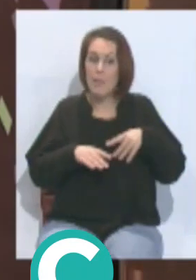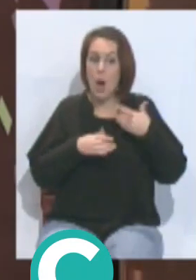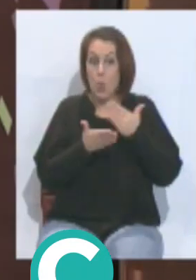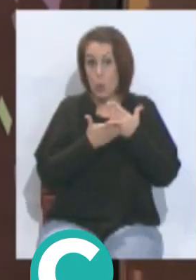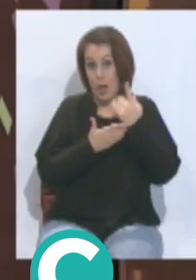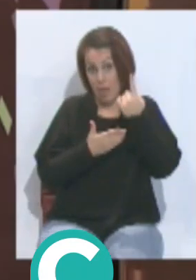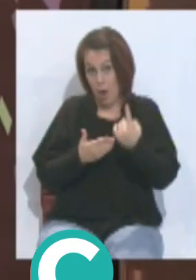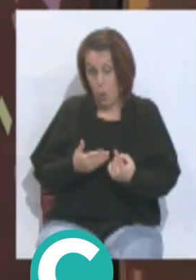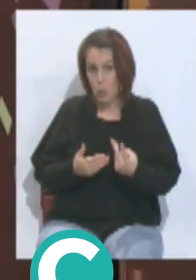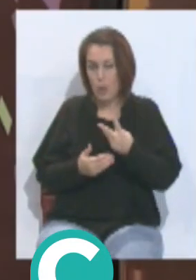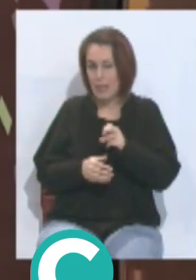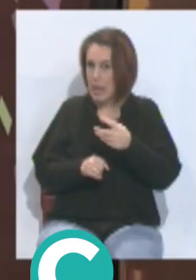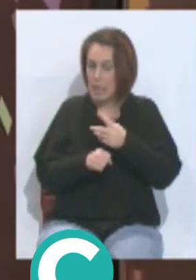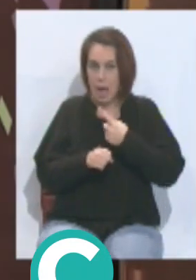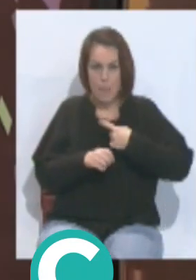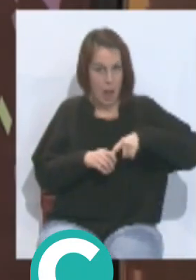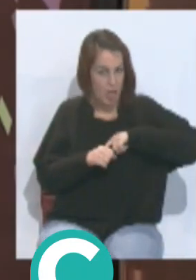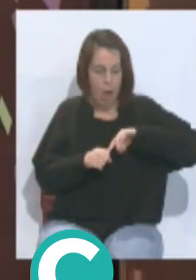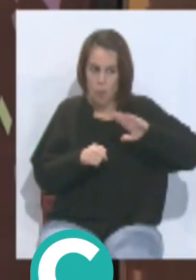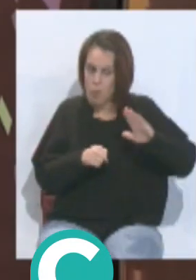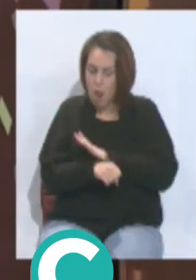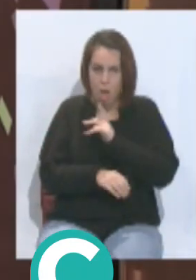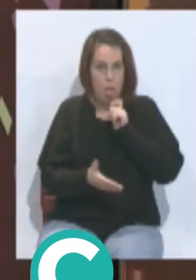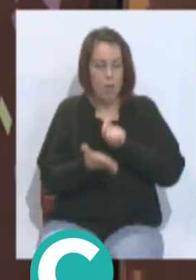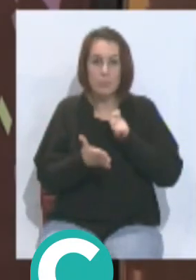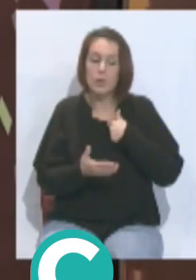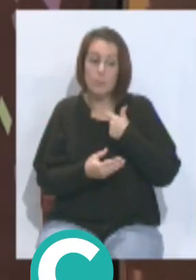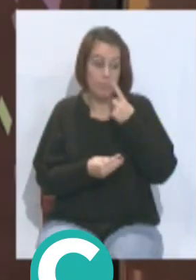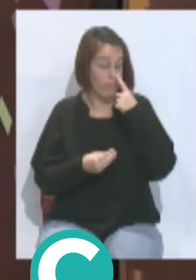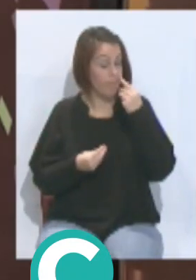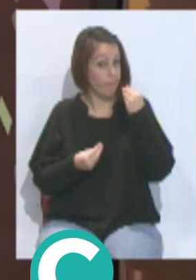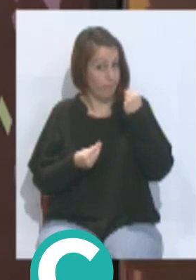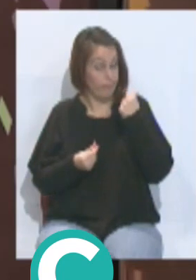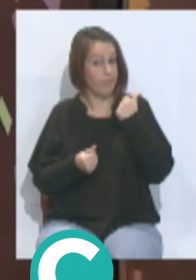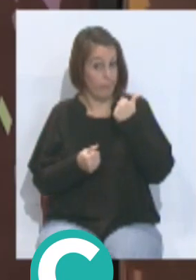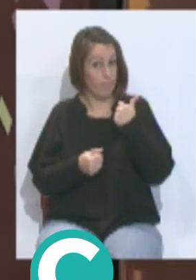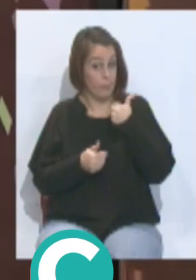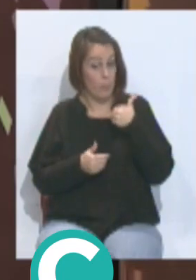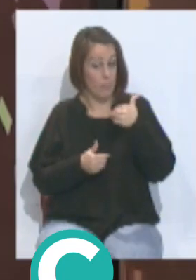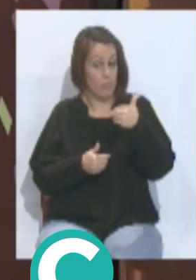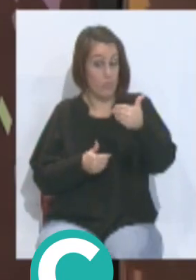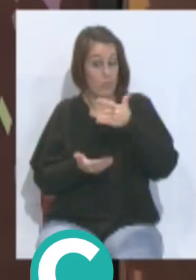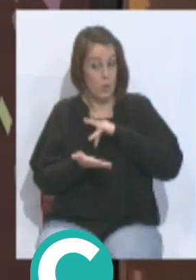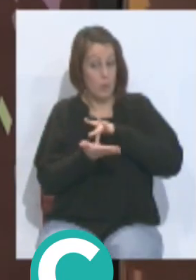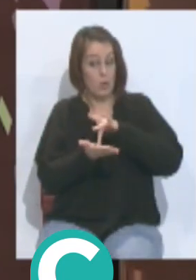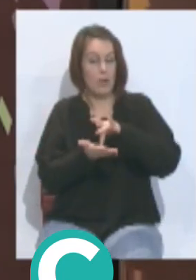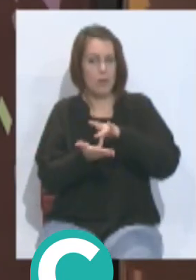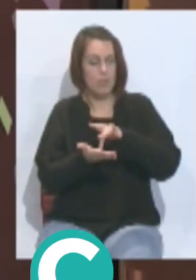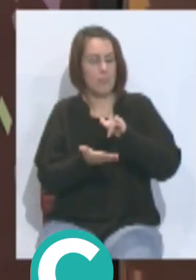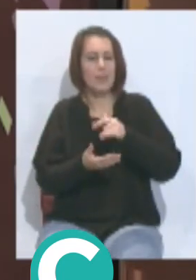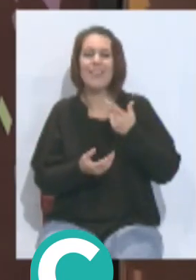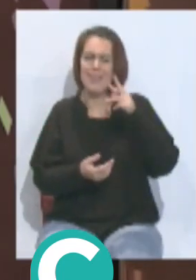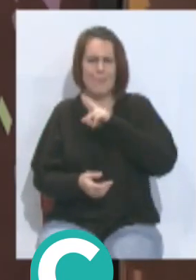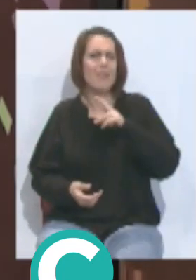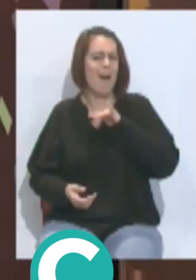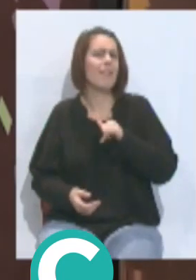cursos, más de una treintena de plazas que habéis cubierto rápidamente y que yo intuyo, bueno, que en próximas ediciones, si van saliendo, pues habrá quien repita y